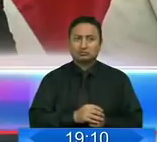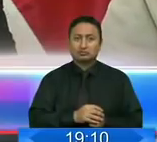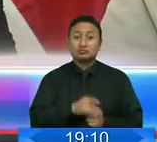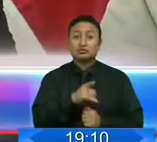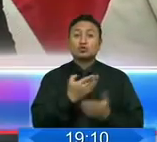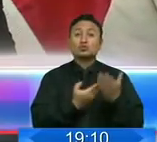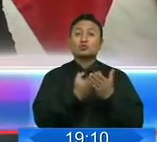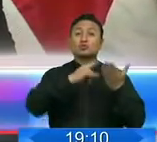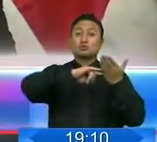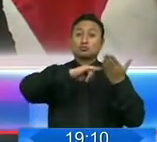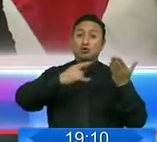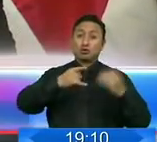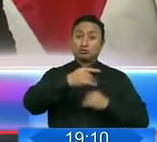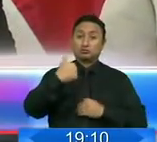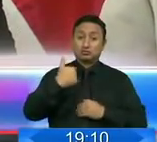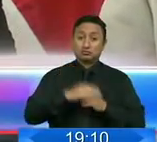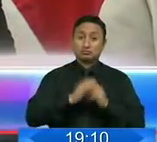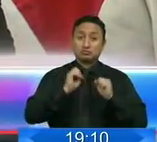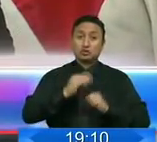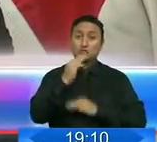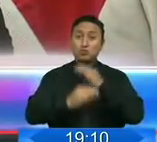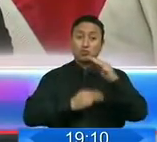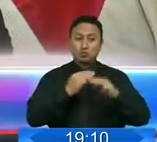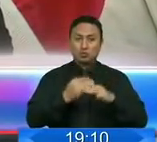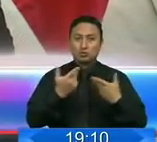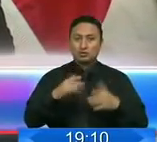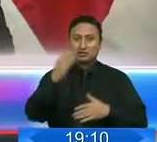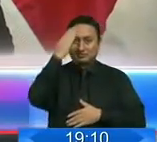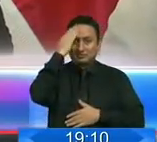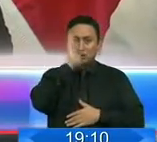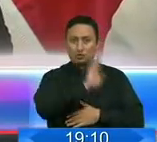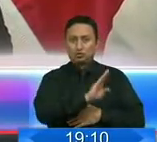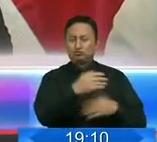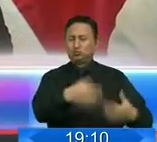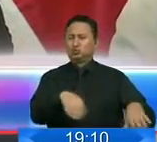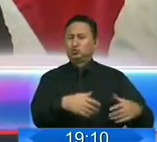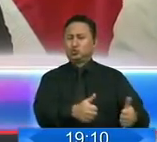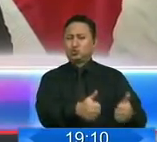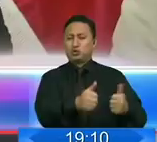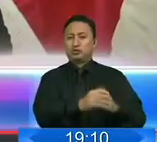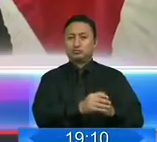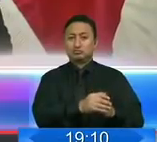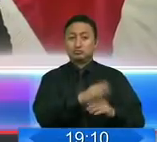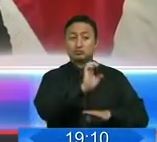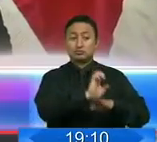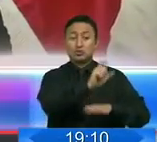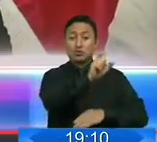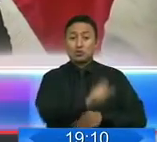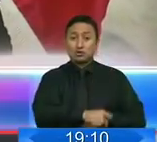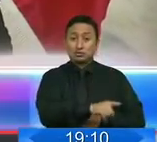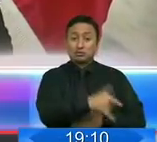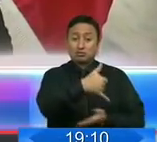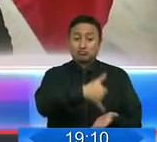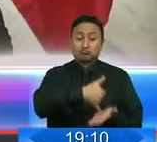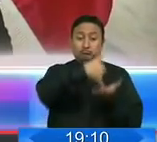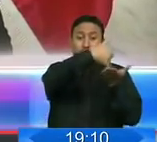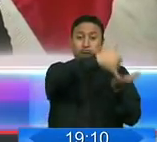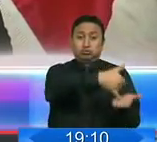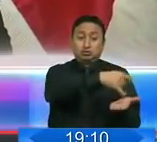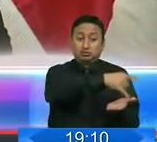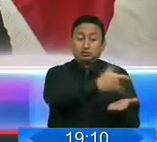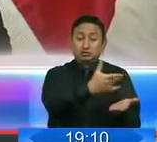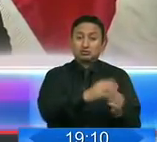tecnología que es reconocida a nivel mundial y que ha sido un ecuatoriano el galardonado con estos premios